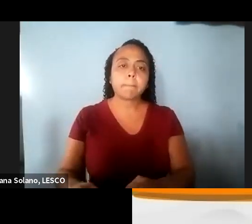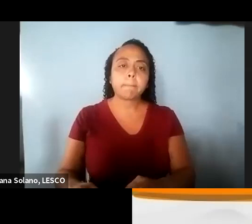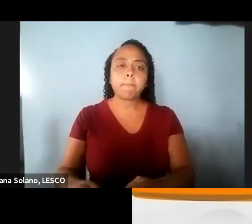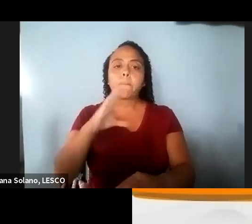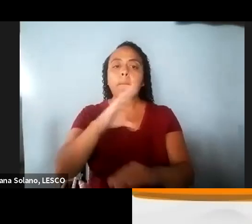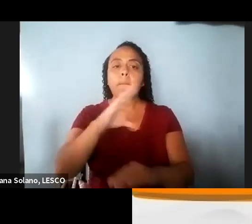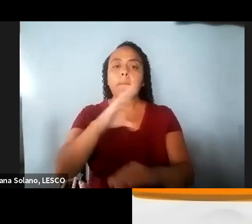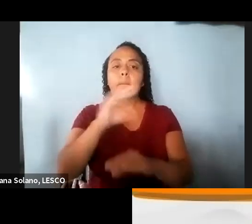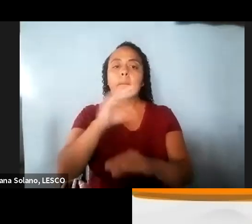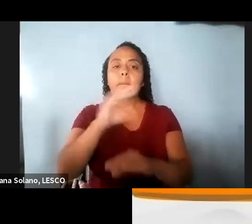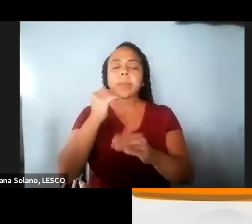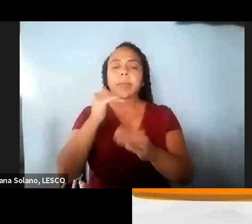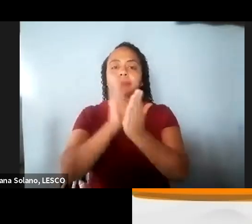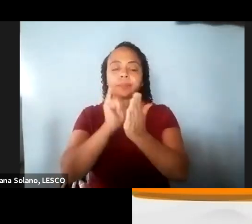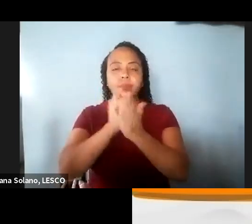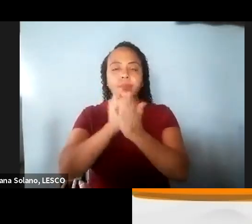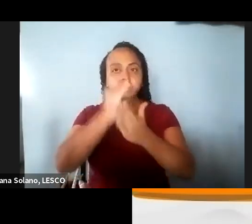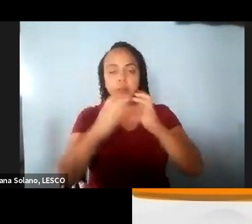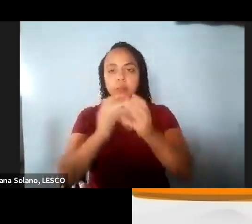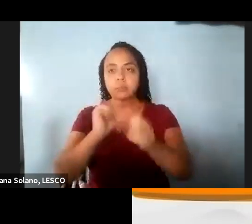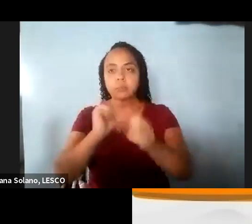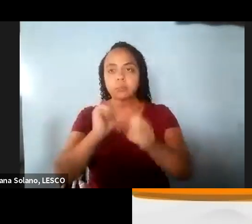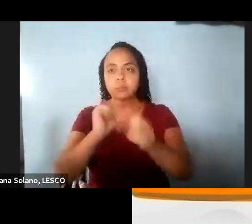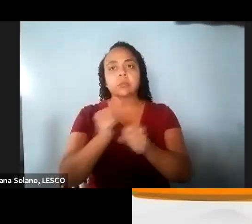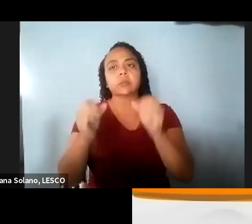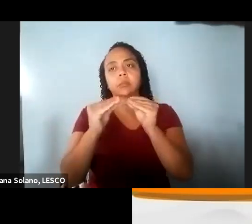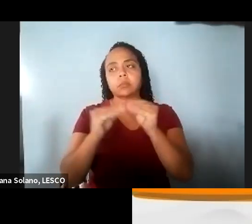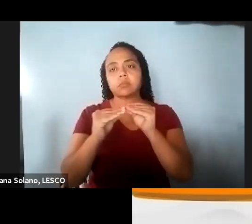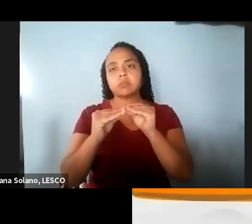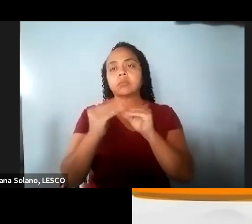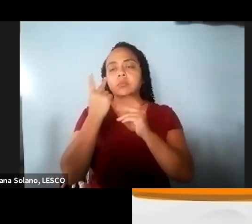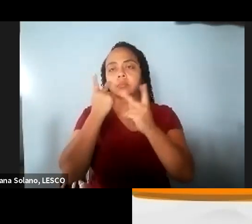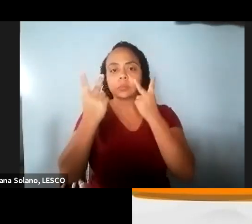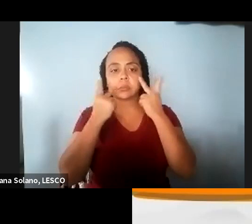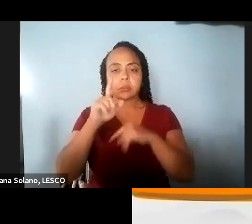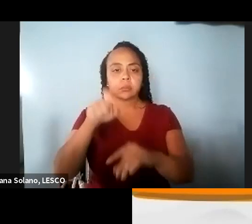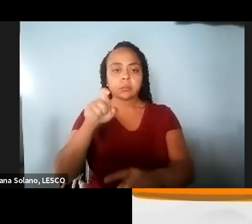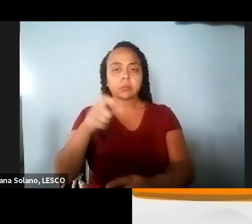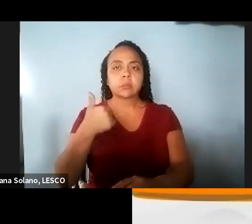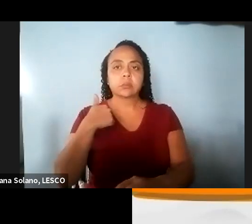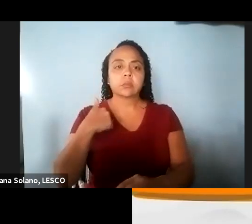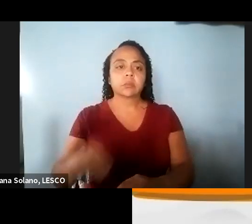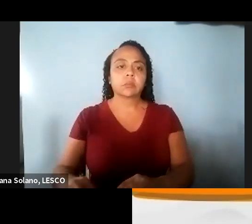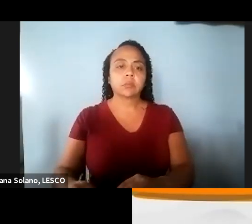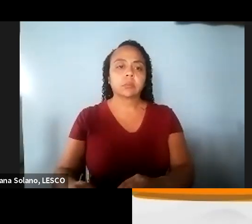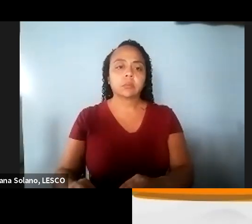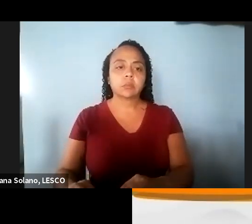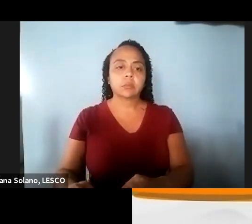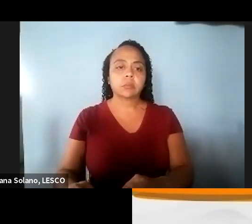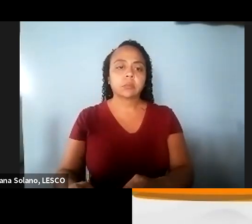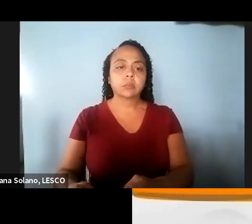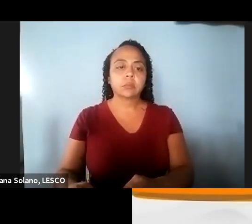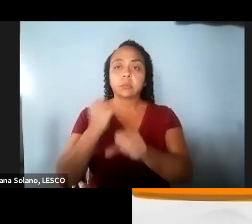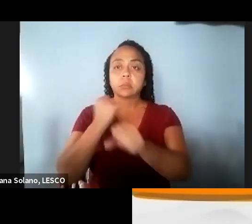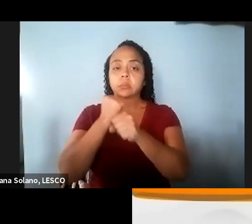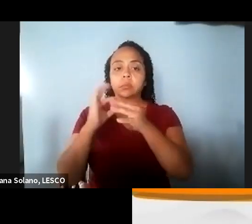pandemia de kobe pues se ha hecho mucho más evidente y mucho más visible la necesidad que tenemos de trabajar en conjunto